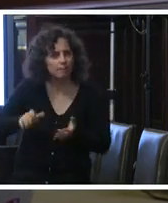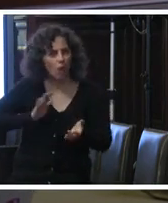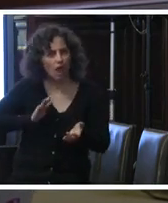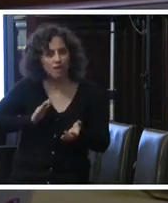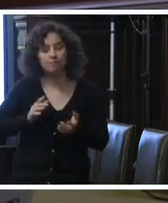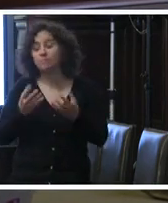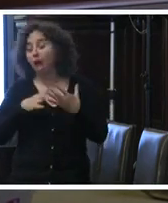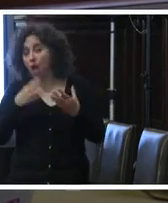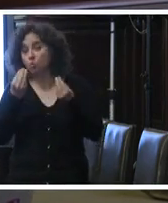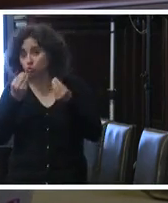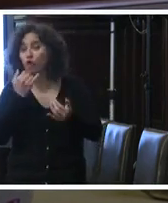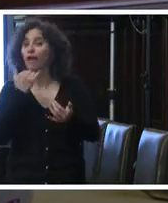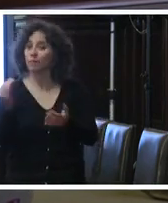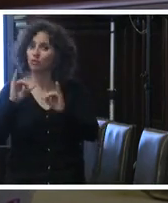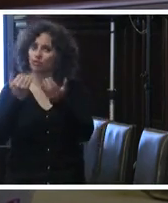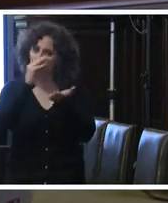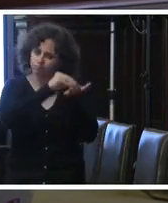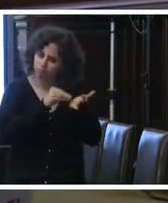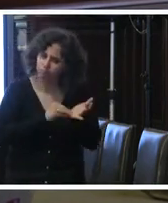Tenemos ya varios casos registrados.